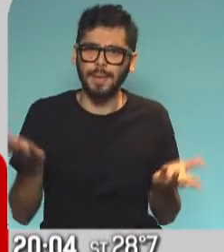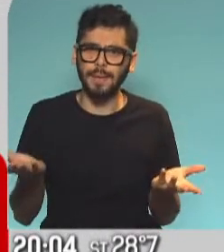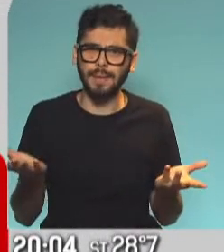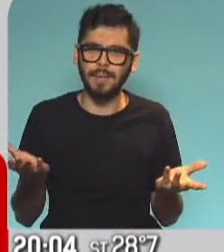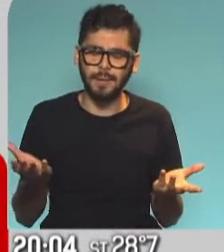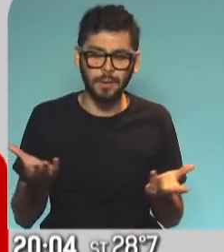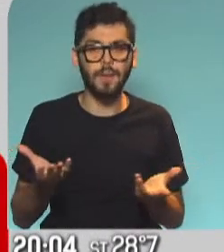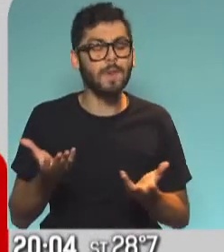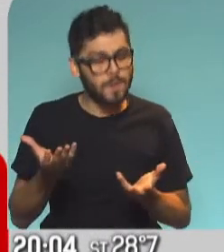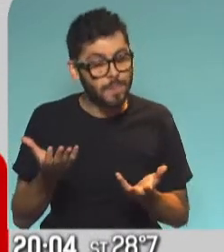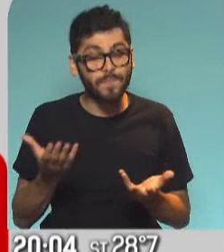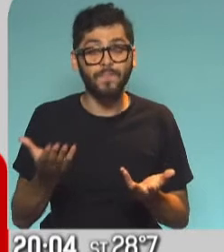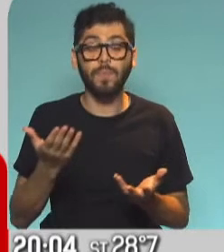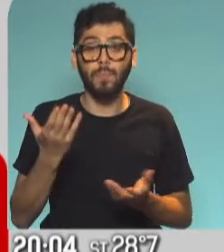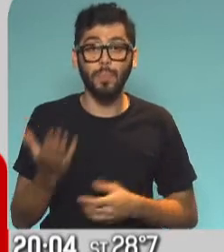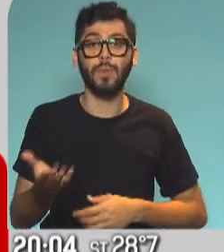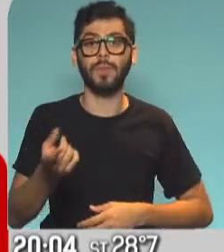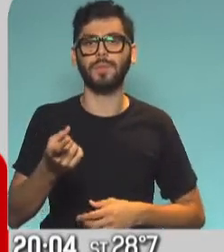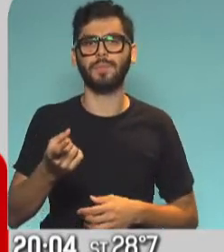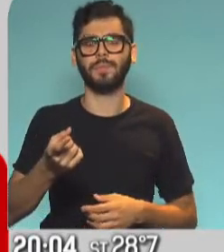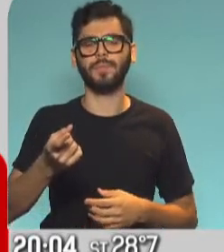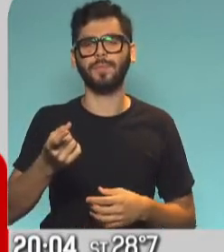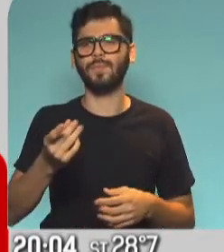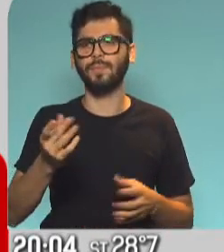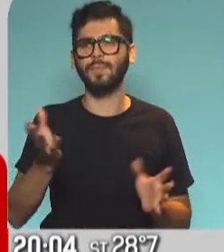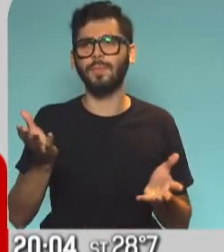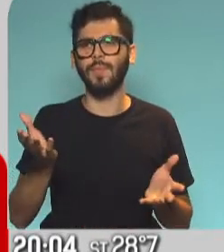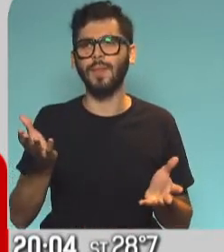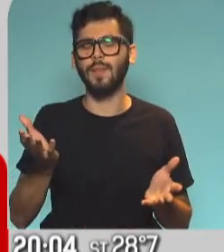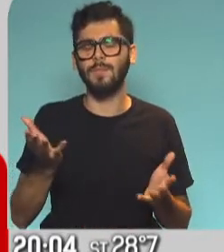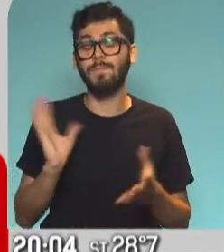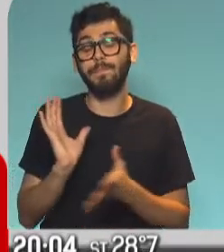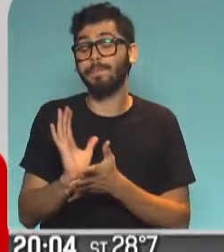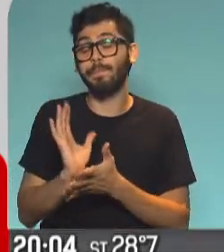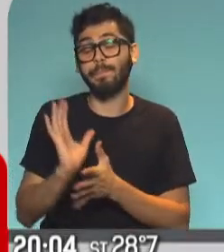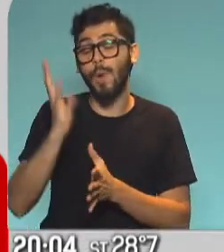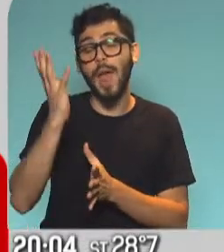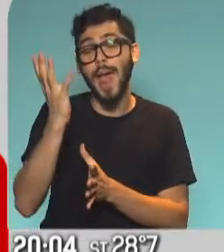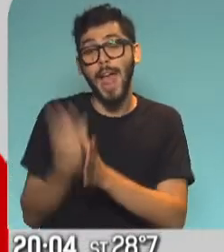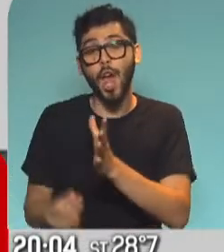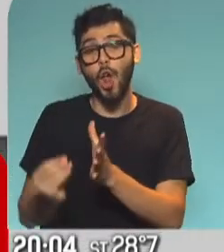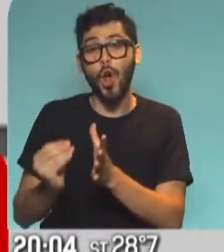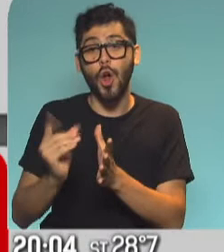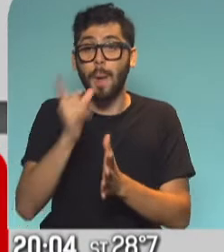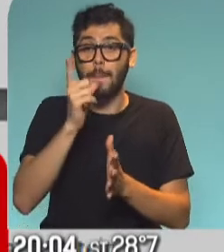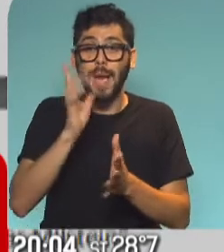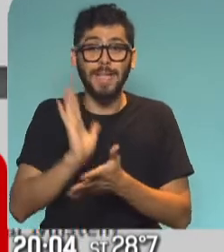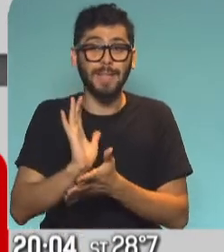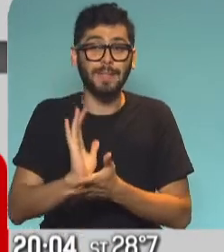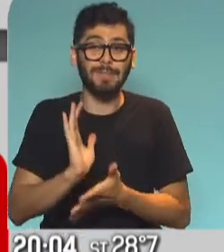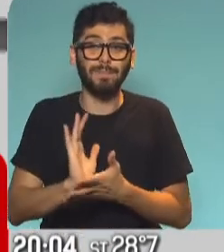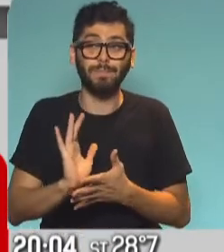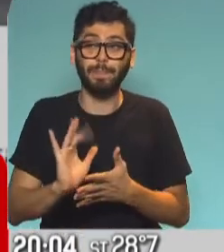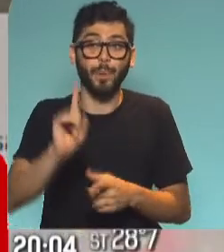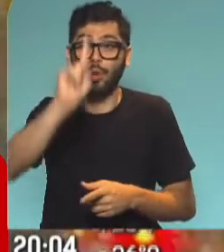eso decíamos que, lógicamente, lineal, un error, podemos hablar casi de un tiro en el pie en el gobierno, sí, que ya se